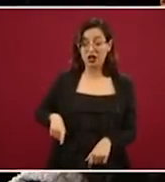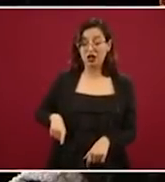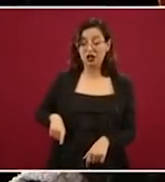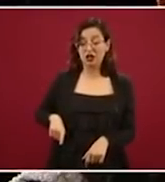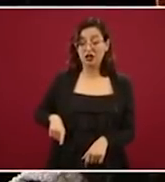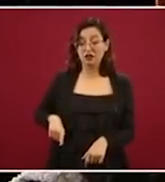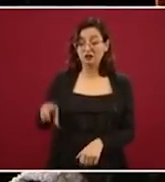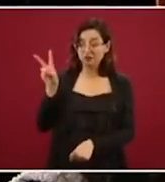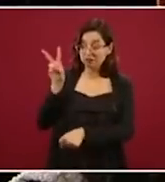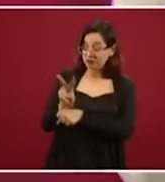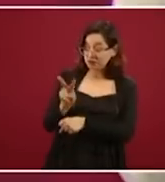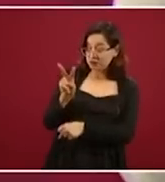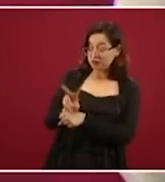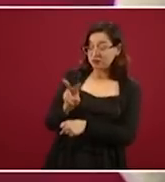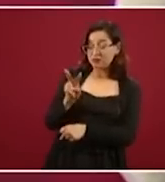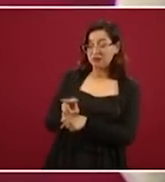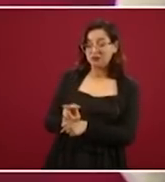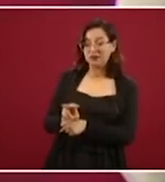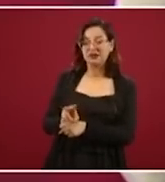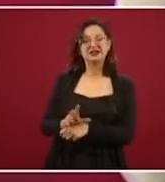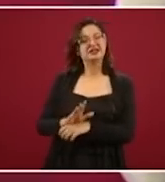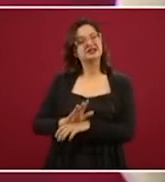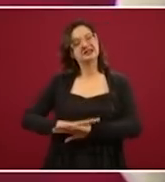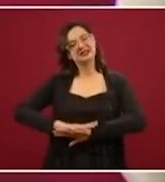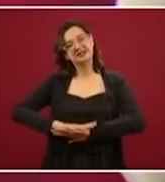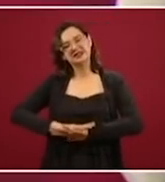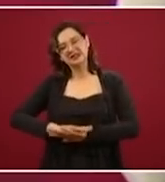ojalá ya no usemos